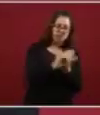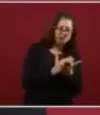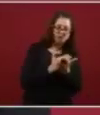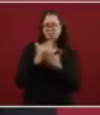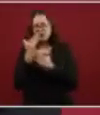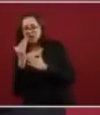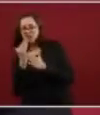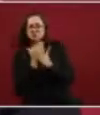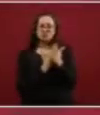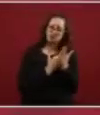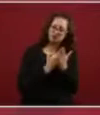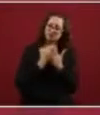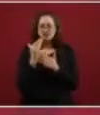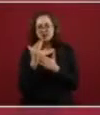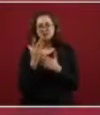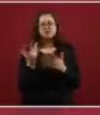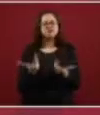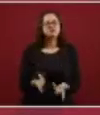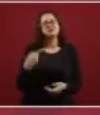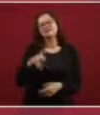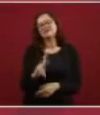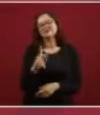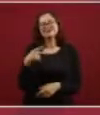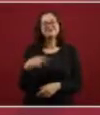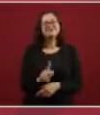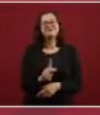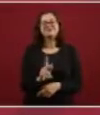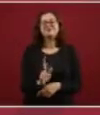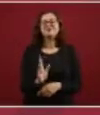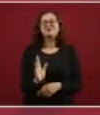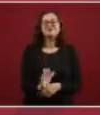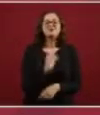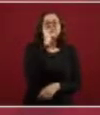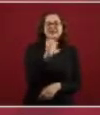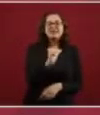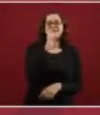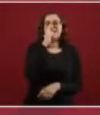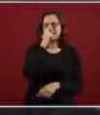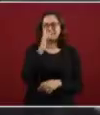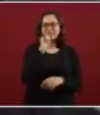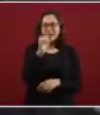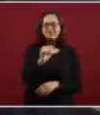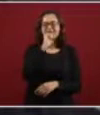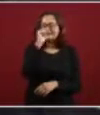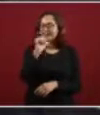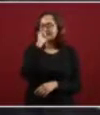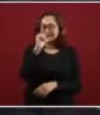pero nada, nada, nada, nada, ya lo dije al inicio de esta conferencia, se compara